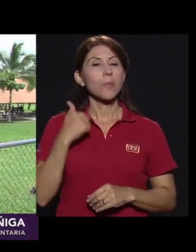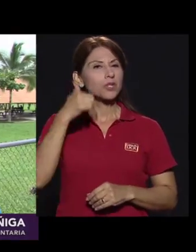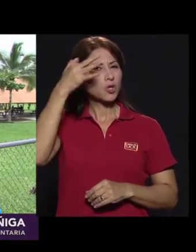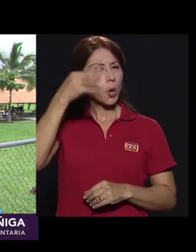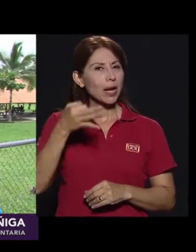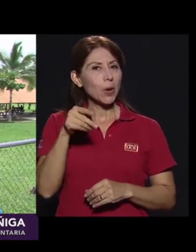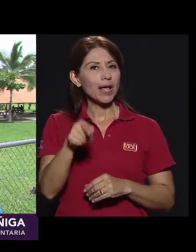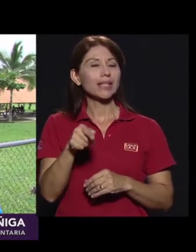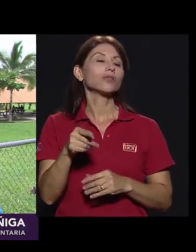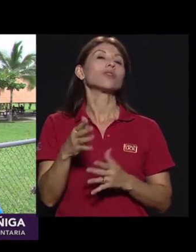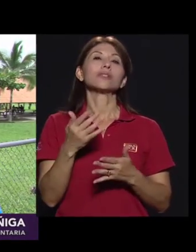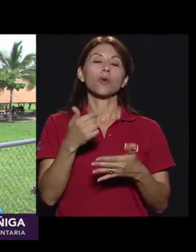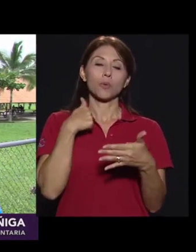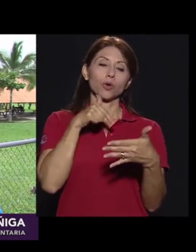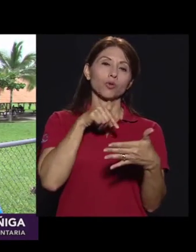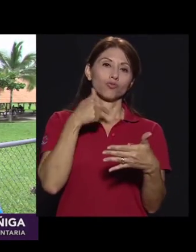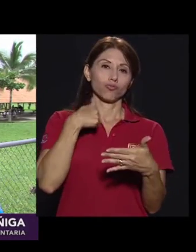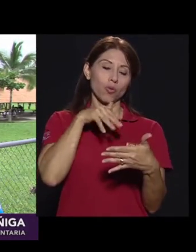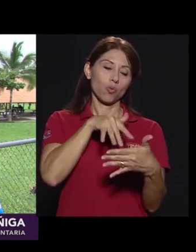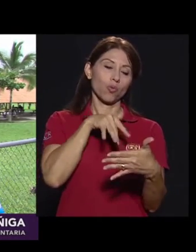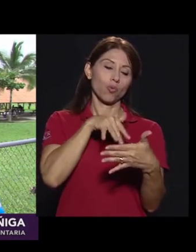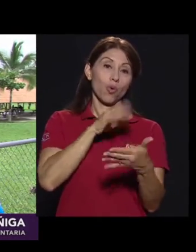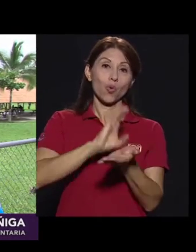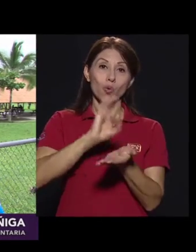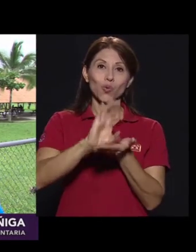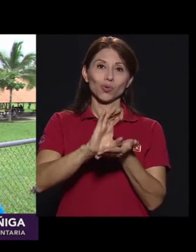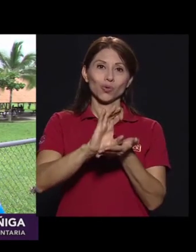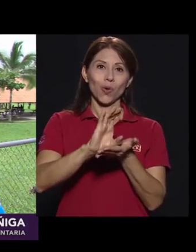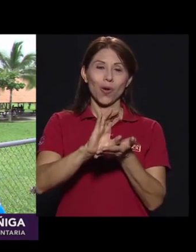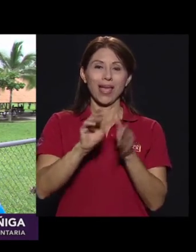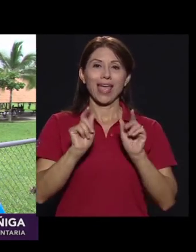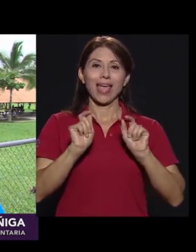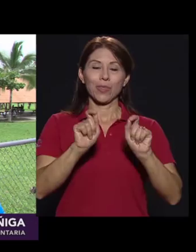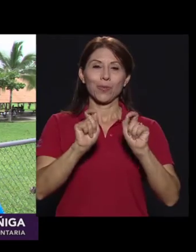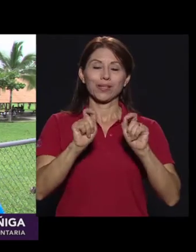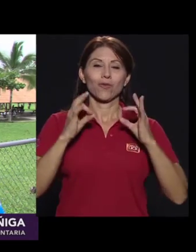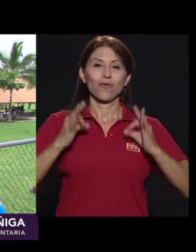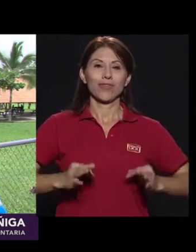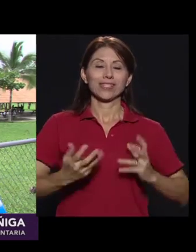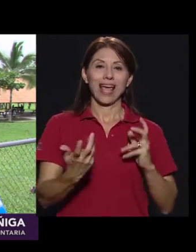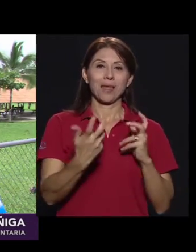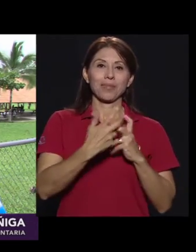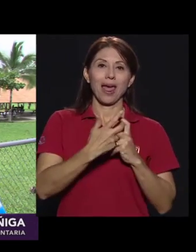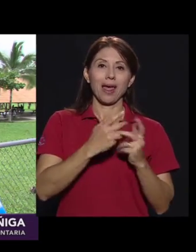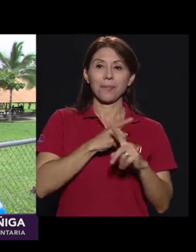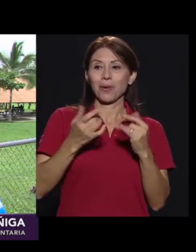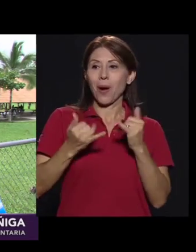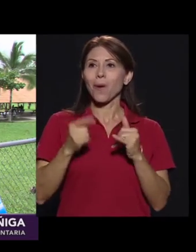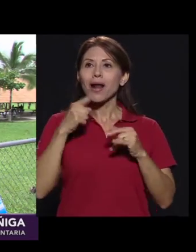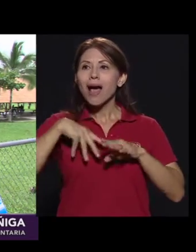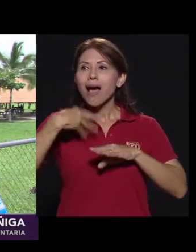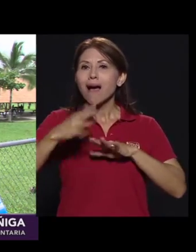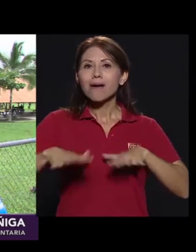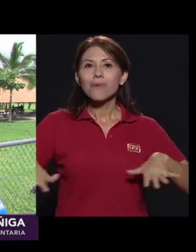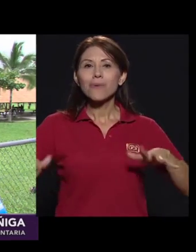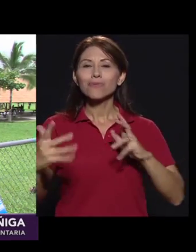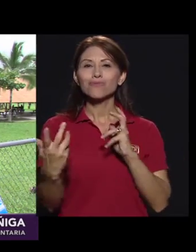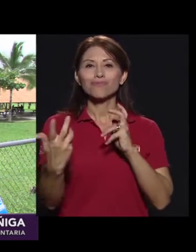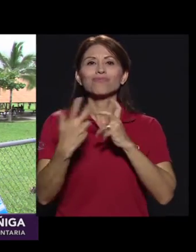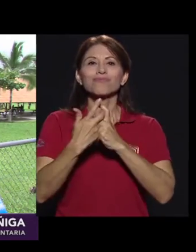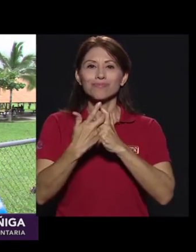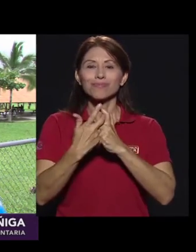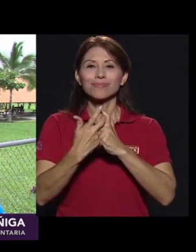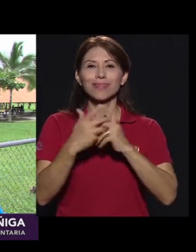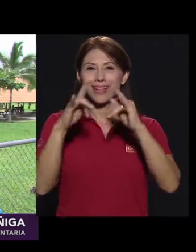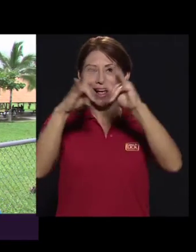más que todo un complemento porque dentro de la universidad nos dan un curso que es para educación física adaptada. Sin embargo, este tipo de campamento